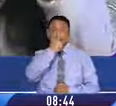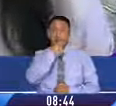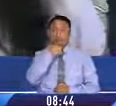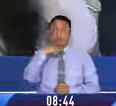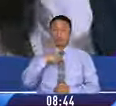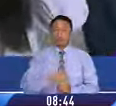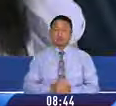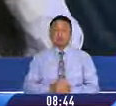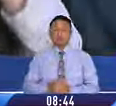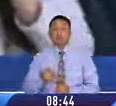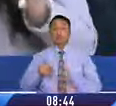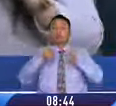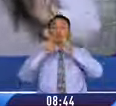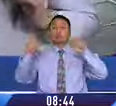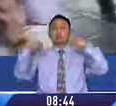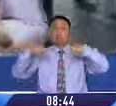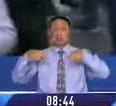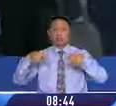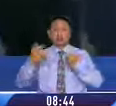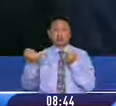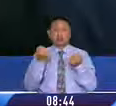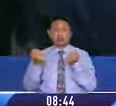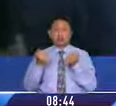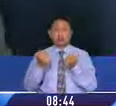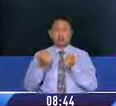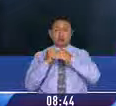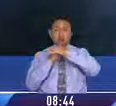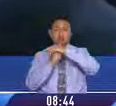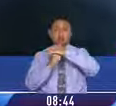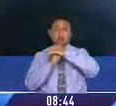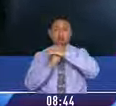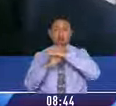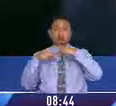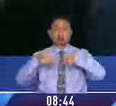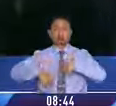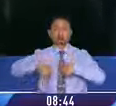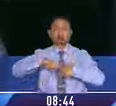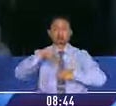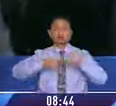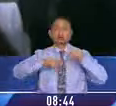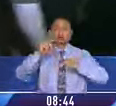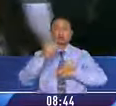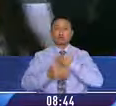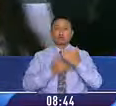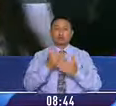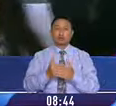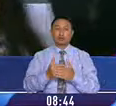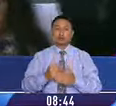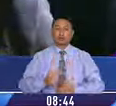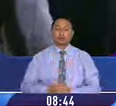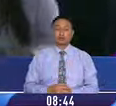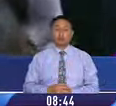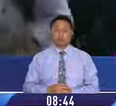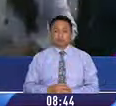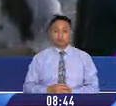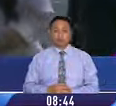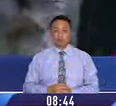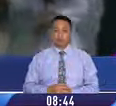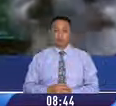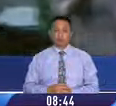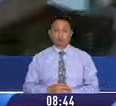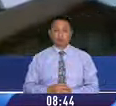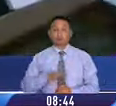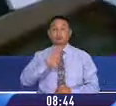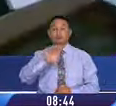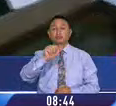Metro Medellín, que es la empresa operadora, y también aquellos que construyeron el proceso de Metro Efraín